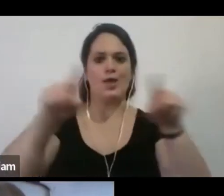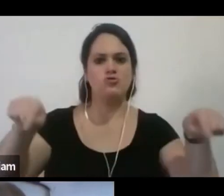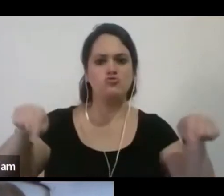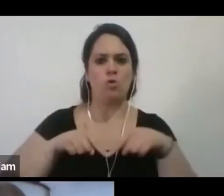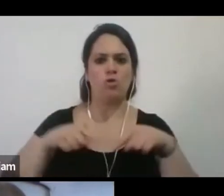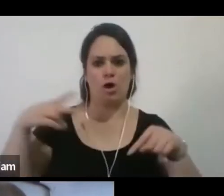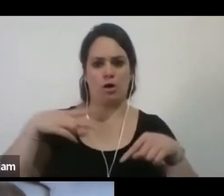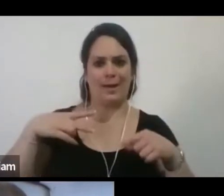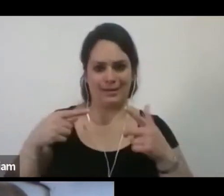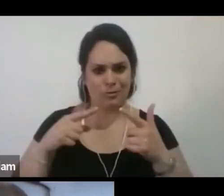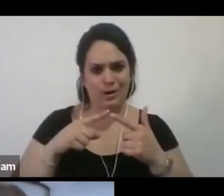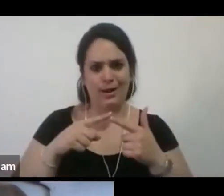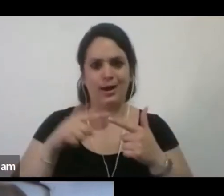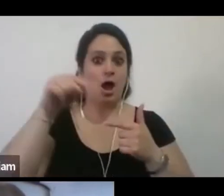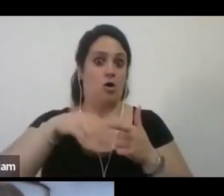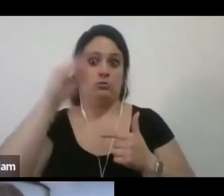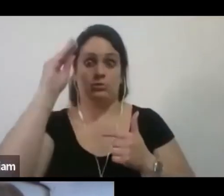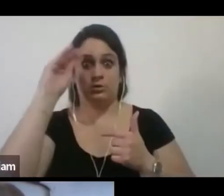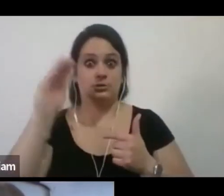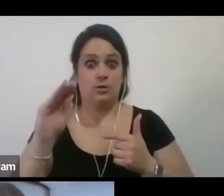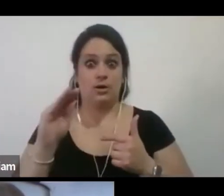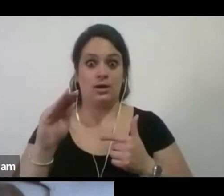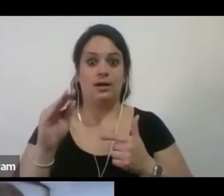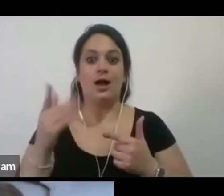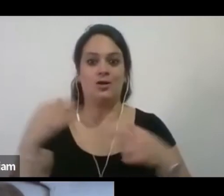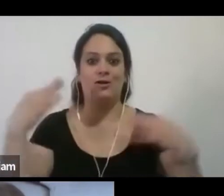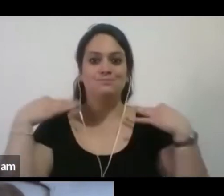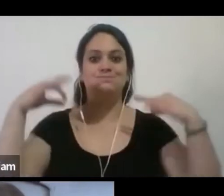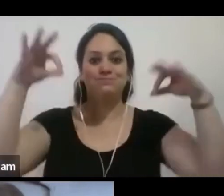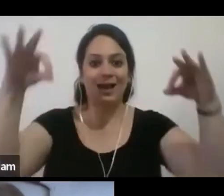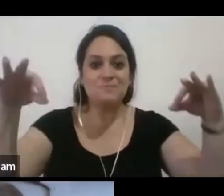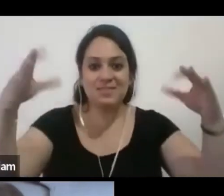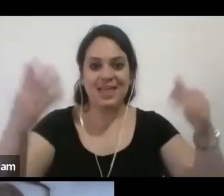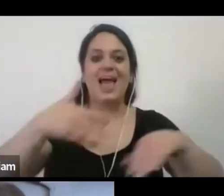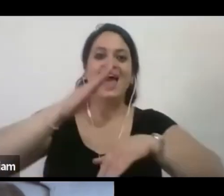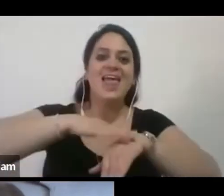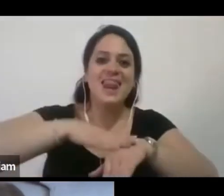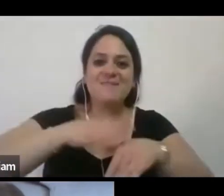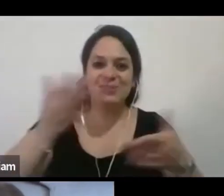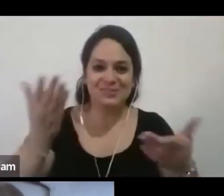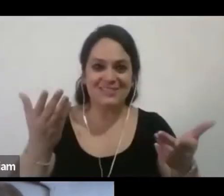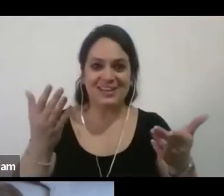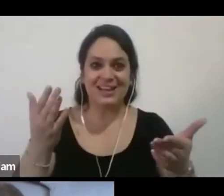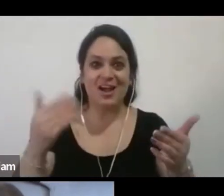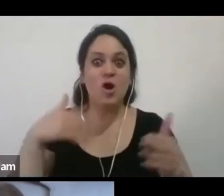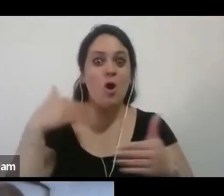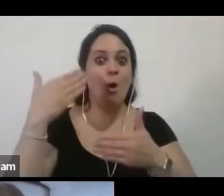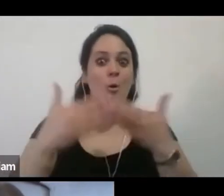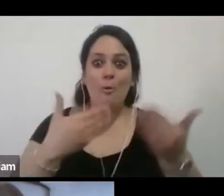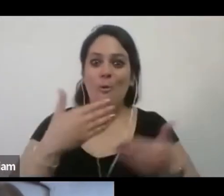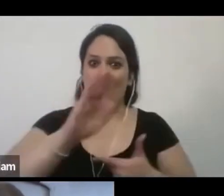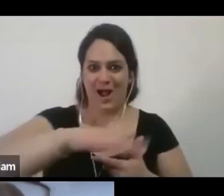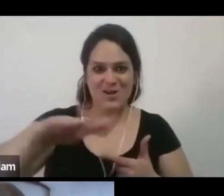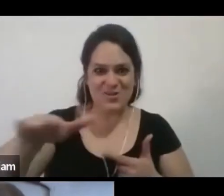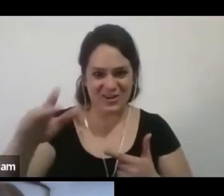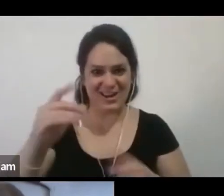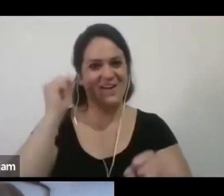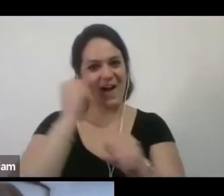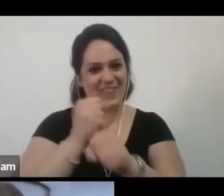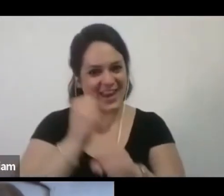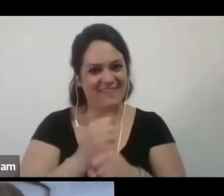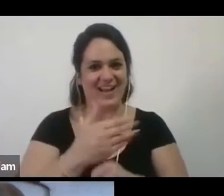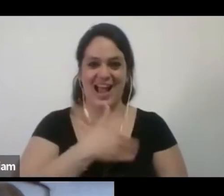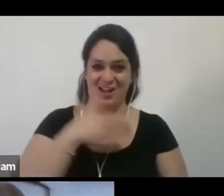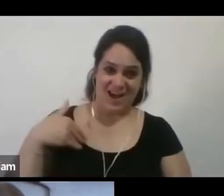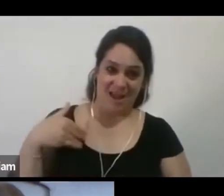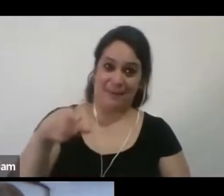jurídico, hoy esa abogada, con su empatía, responsabilidad, juega con los niños, trabaja con las mamás de